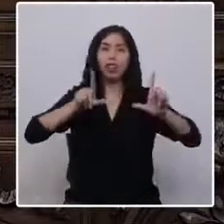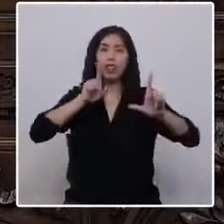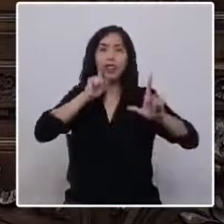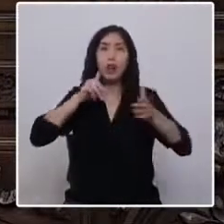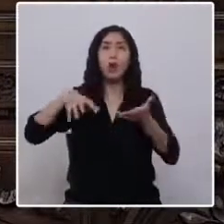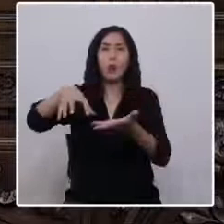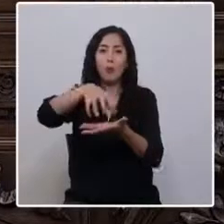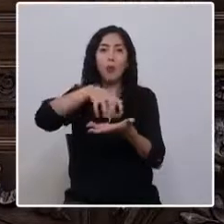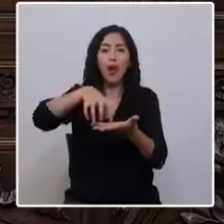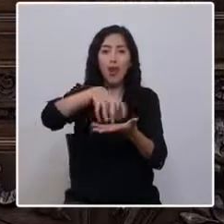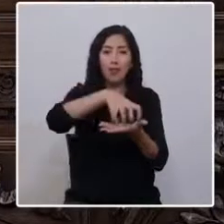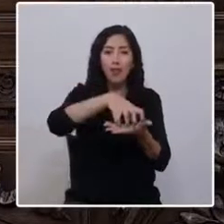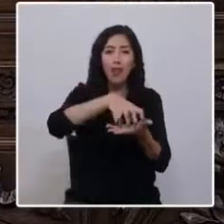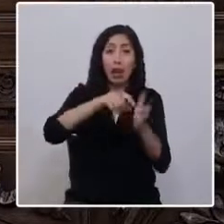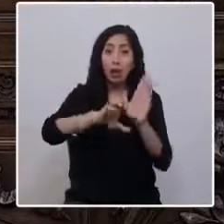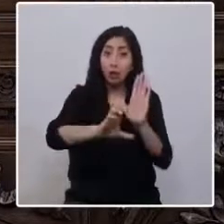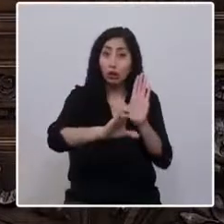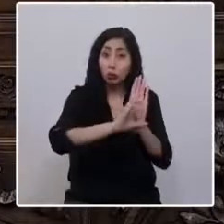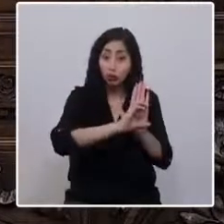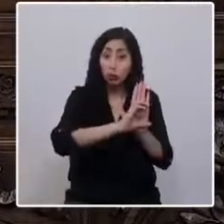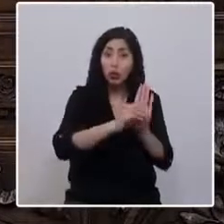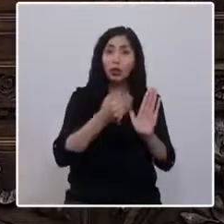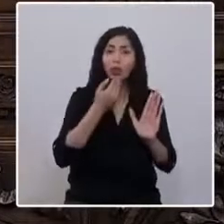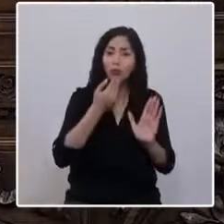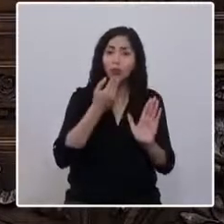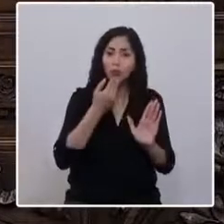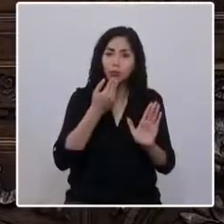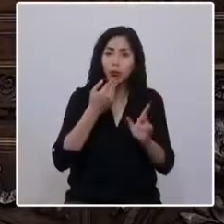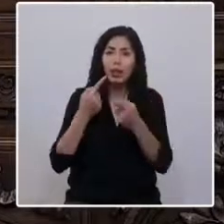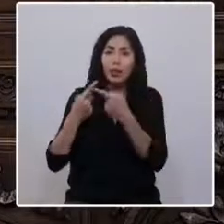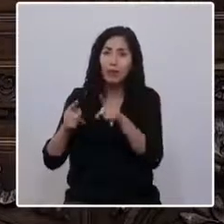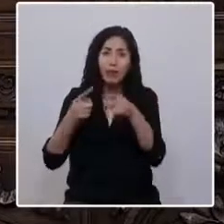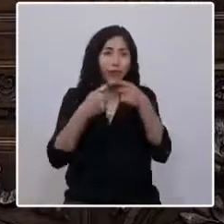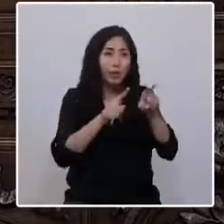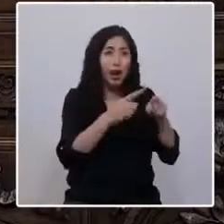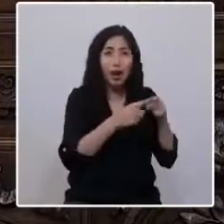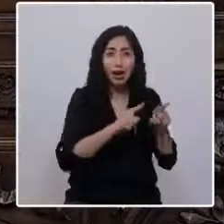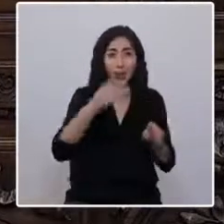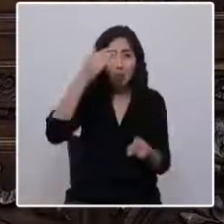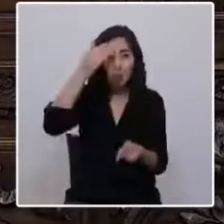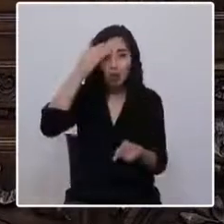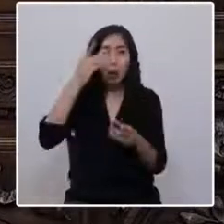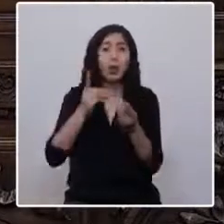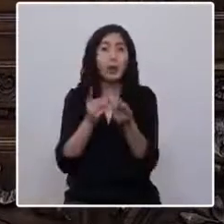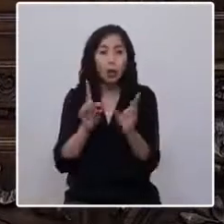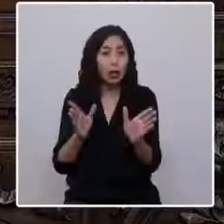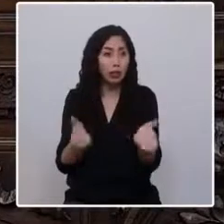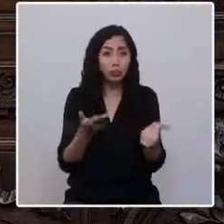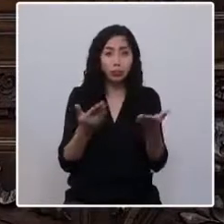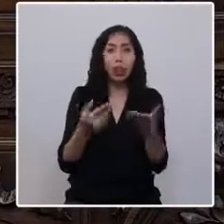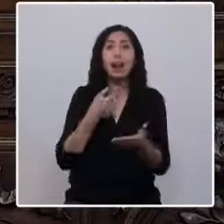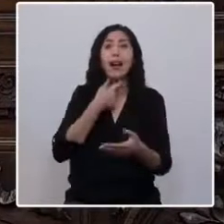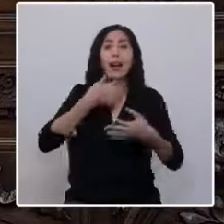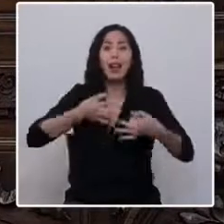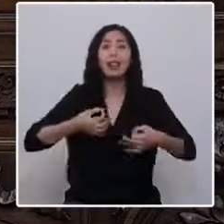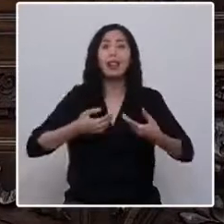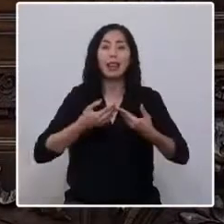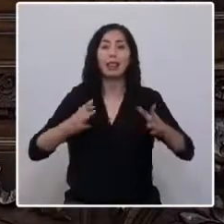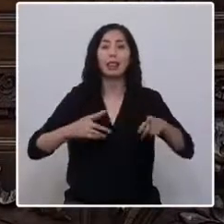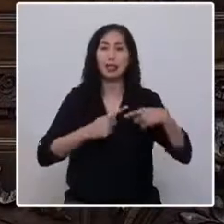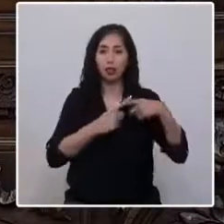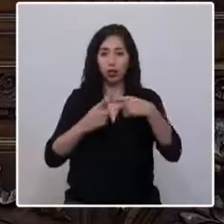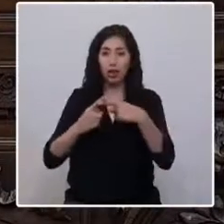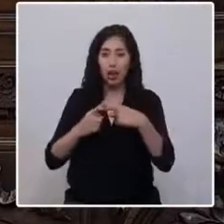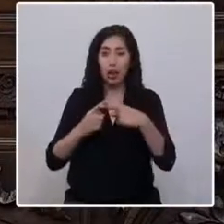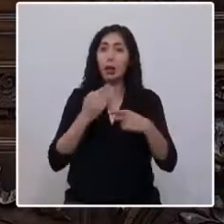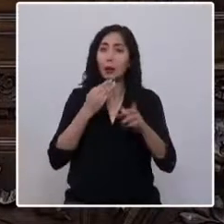Constitución que allanó el camino para el nacimiento y despliegue de instituciones populares y democráticas, garantes de la libertad social, y que potenció